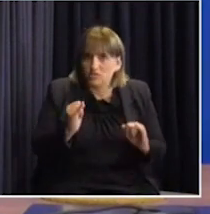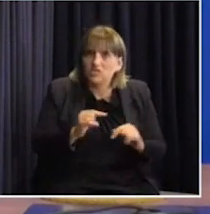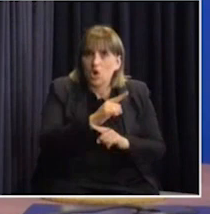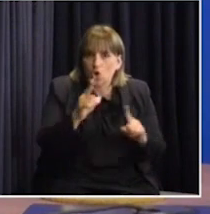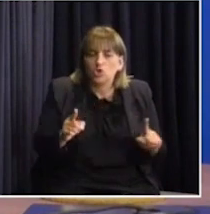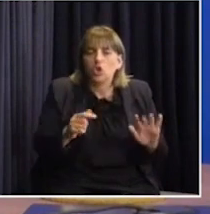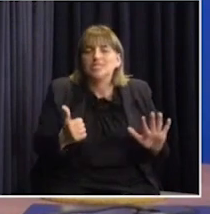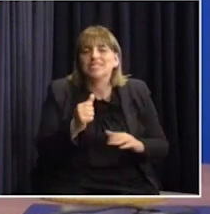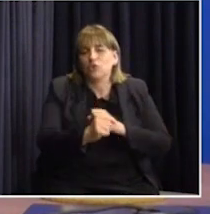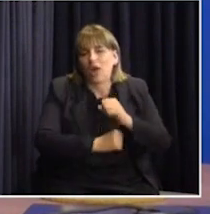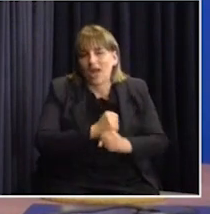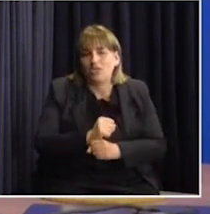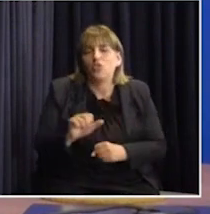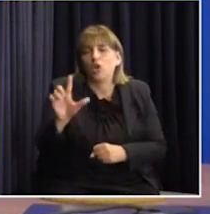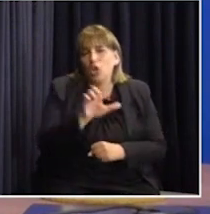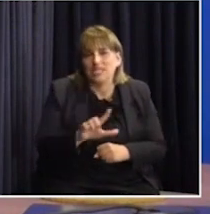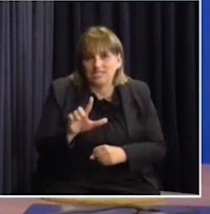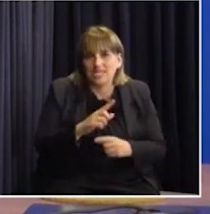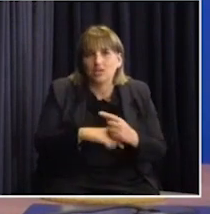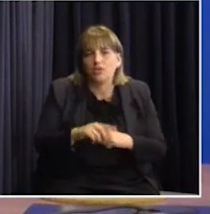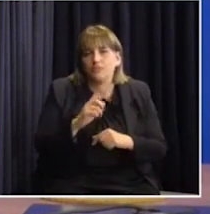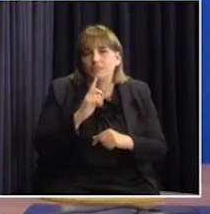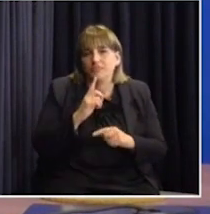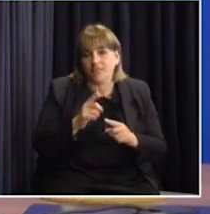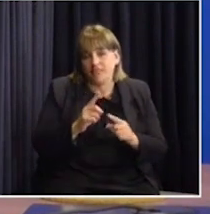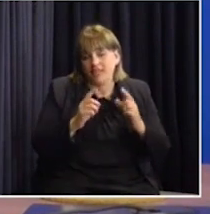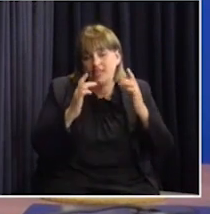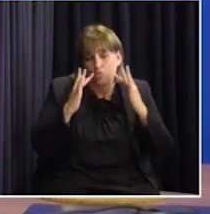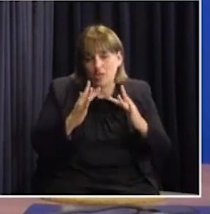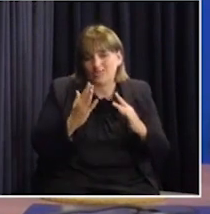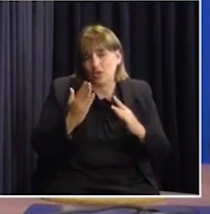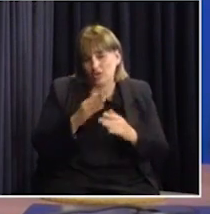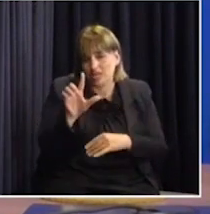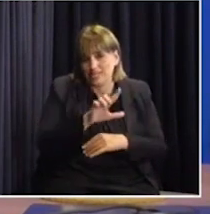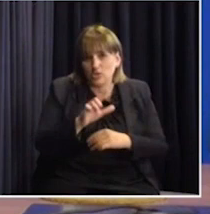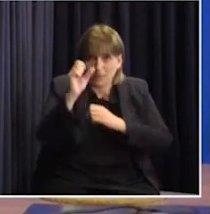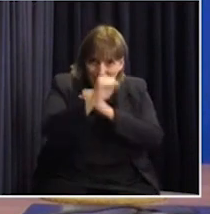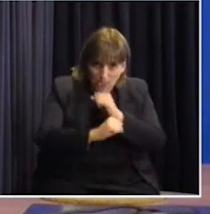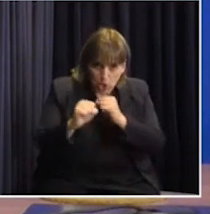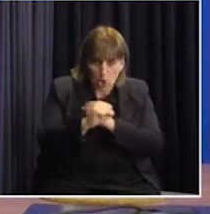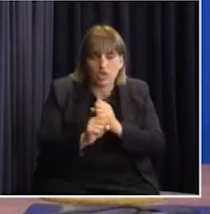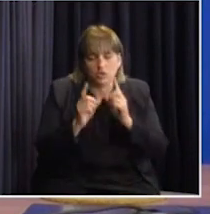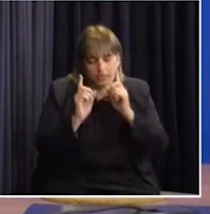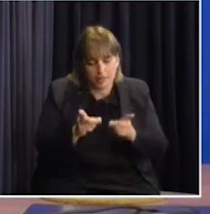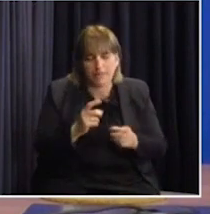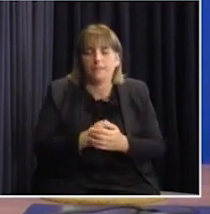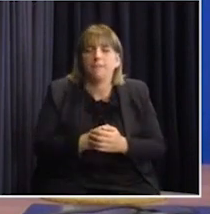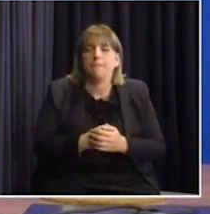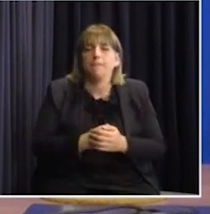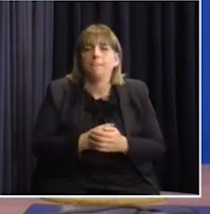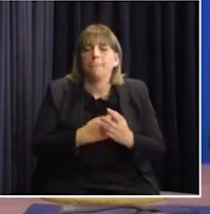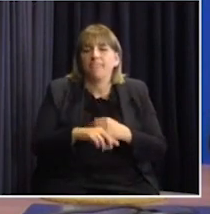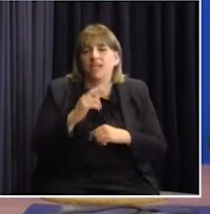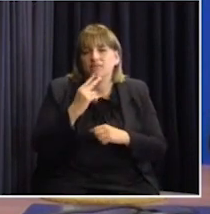estos años de los liceos los terceros de educación media tecnológica el bachillerato tecnológico la